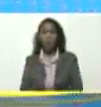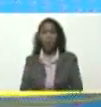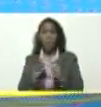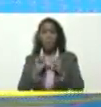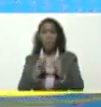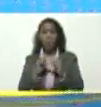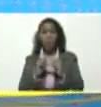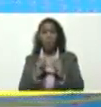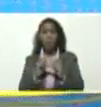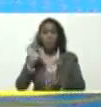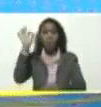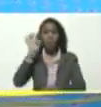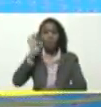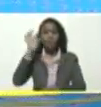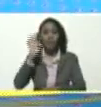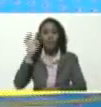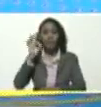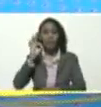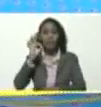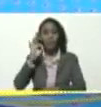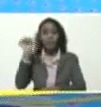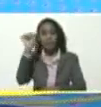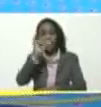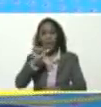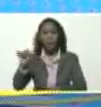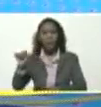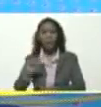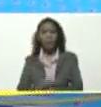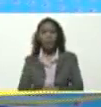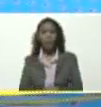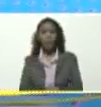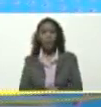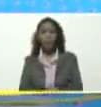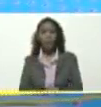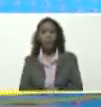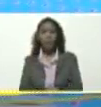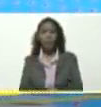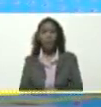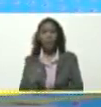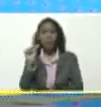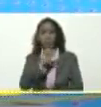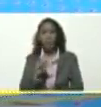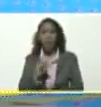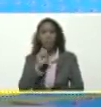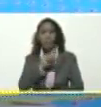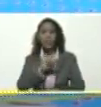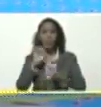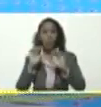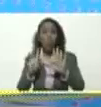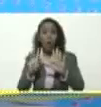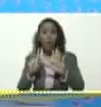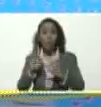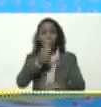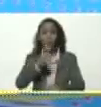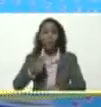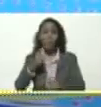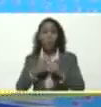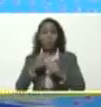mantuvimos la tasa de incidencia semanal. Se mantuvo en 19 casos por